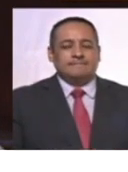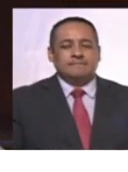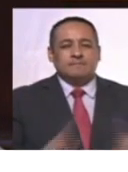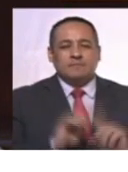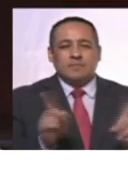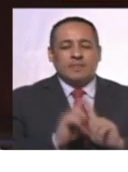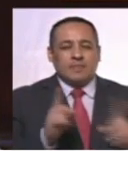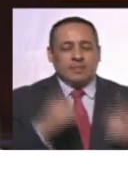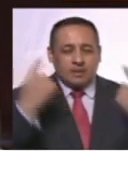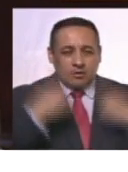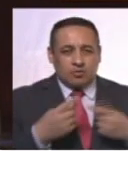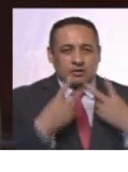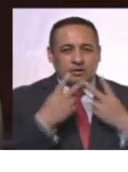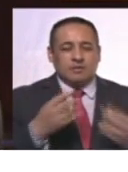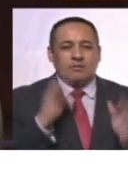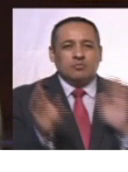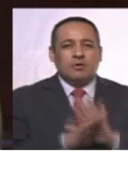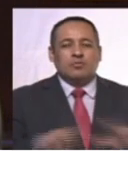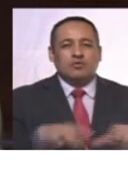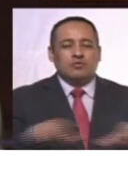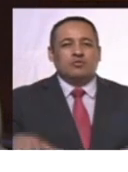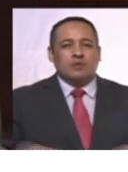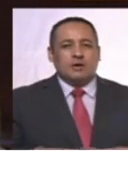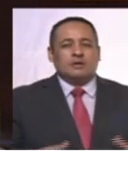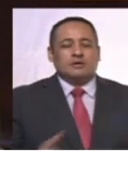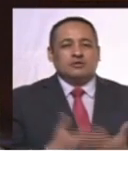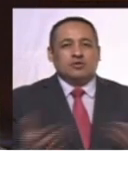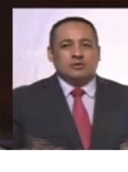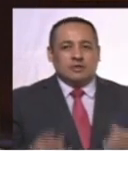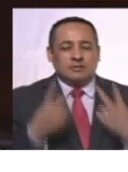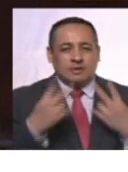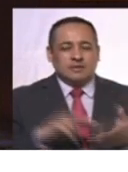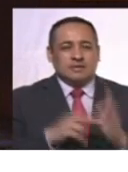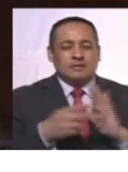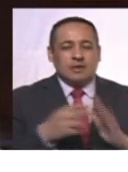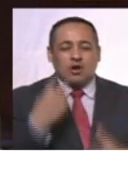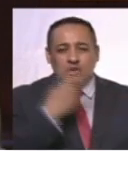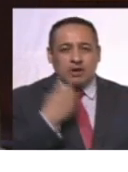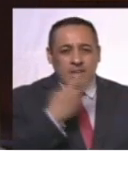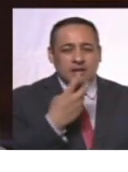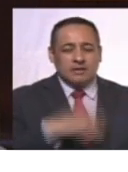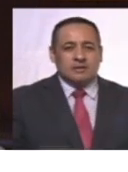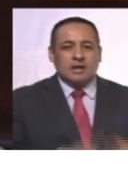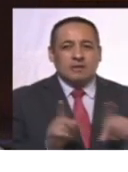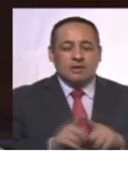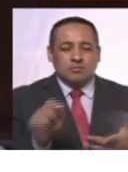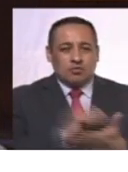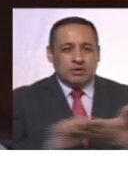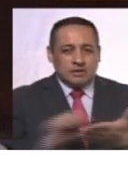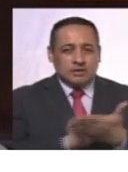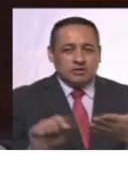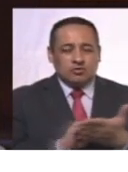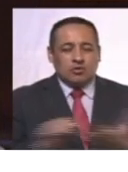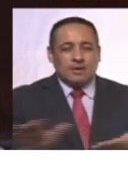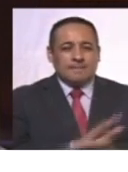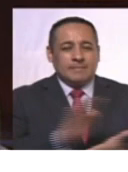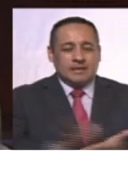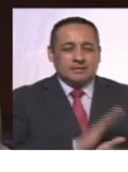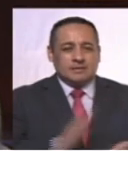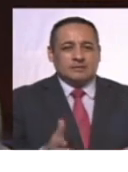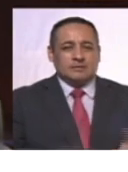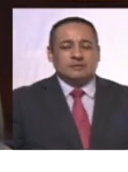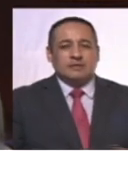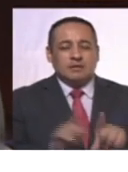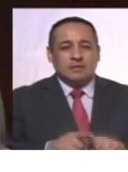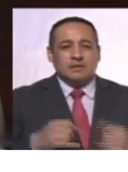sin consideración de fronteras, ya sea oralmente, por escrito o impresas,